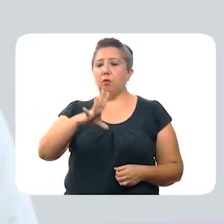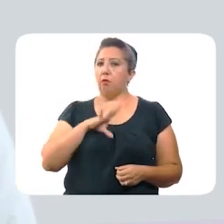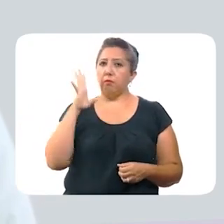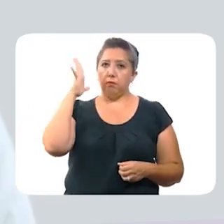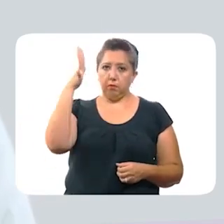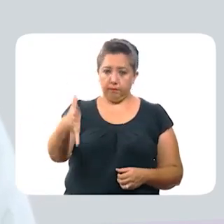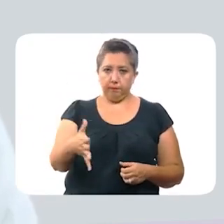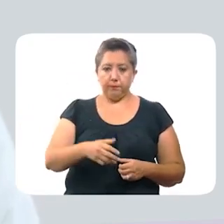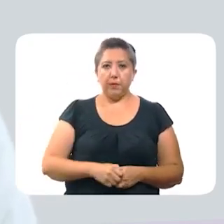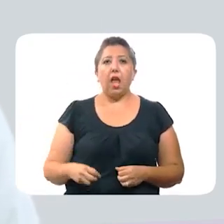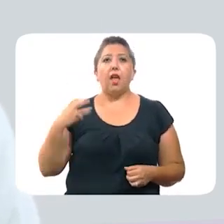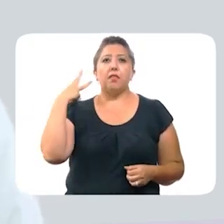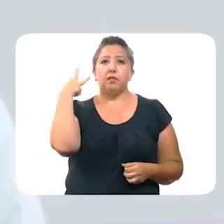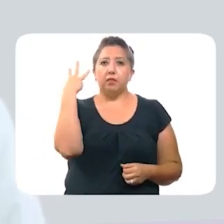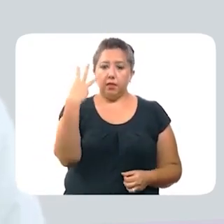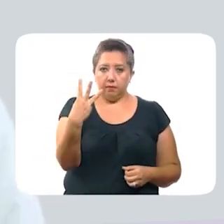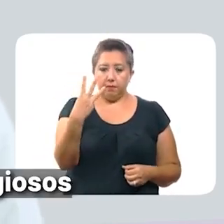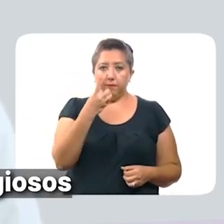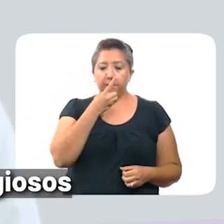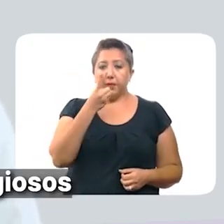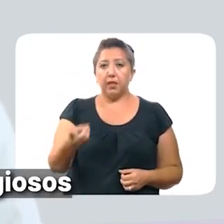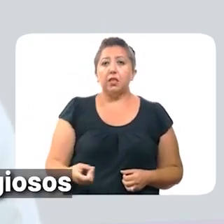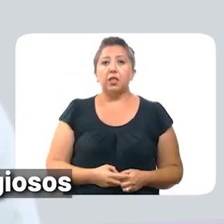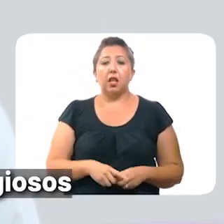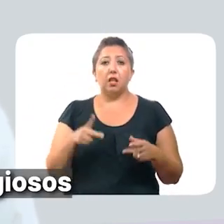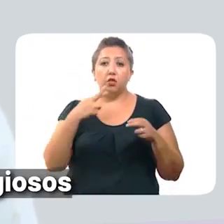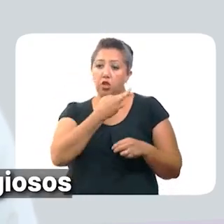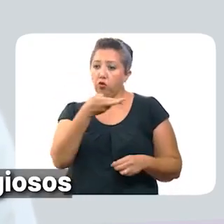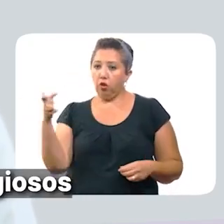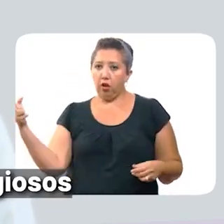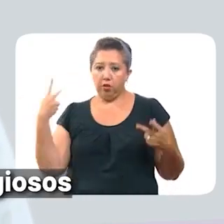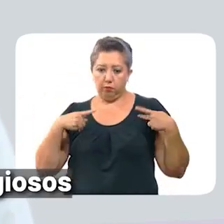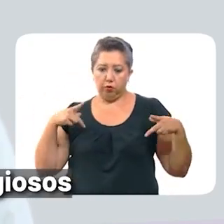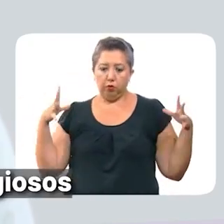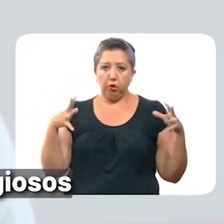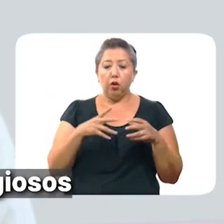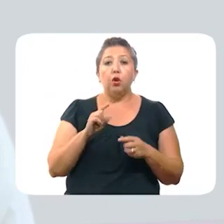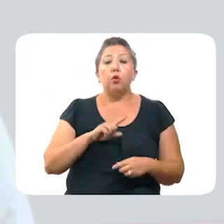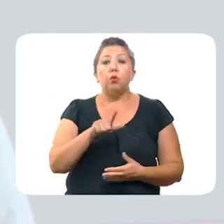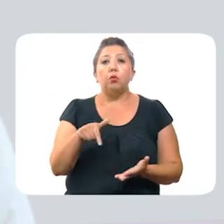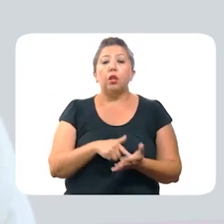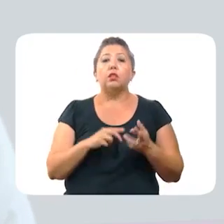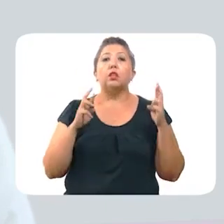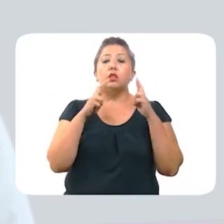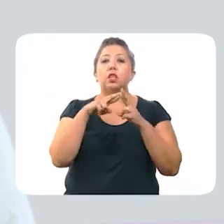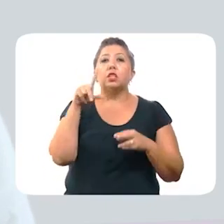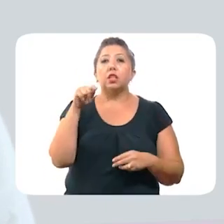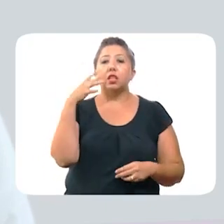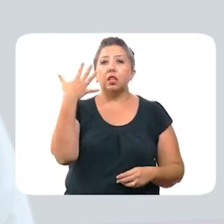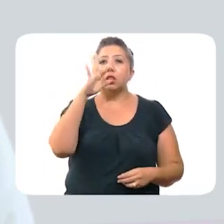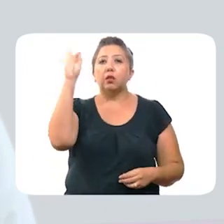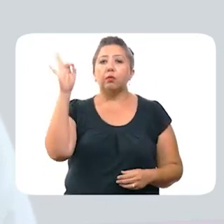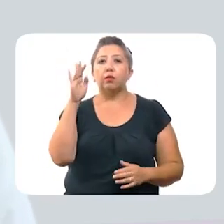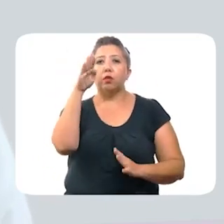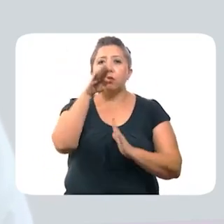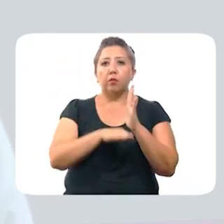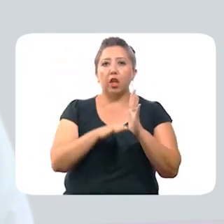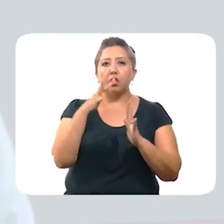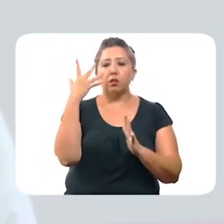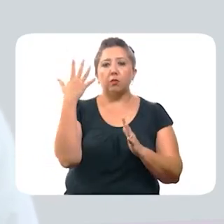suspendidas. 3. Los aforos de restaurantes y centros religiosos pasarán de 75%